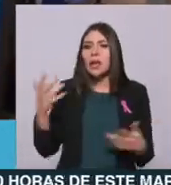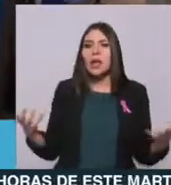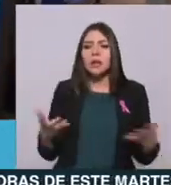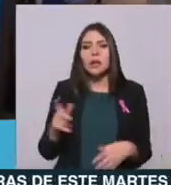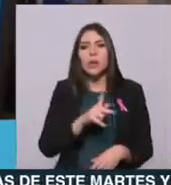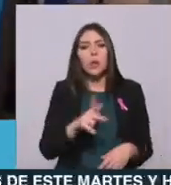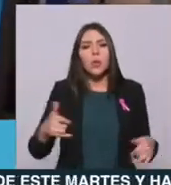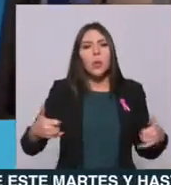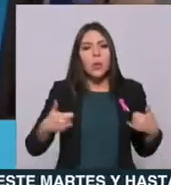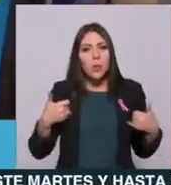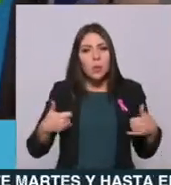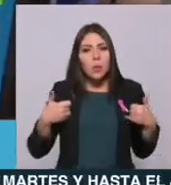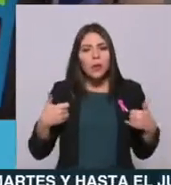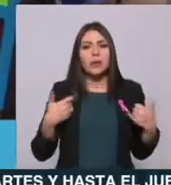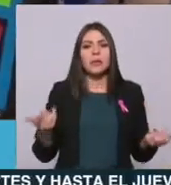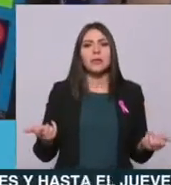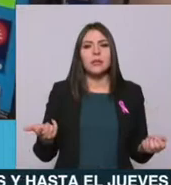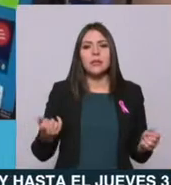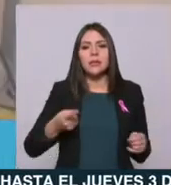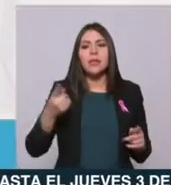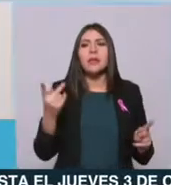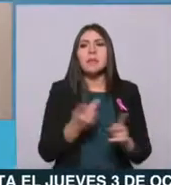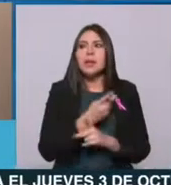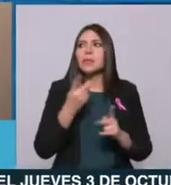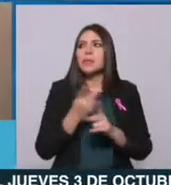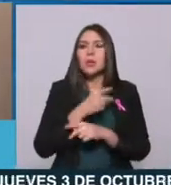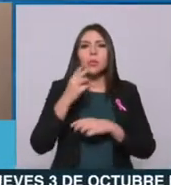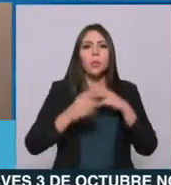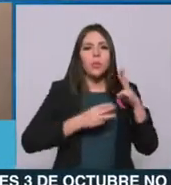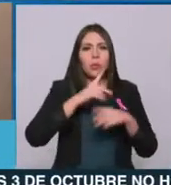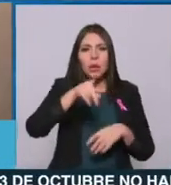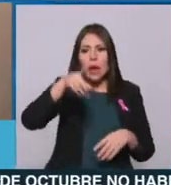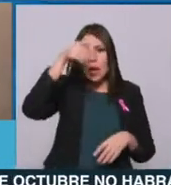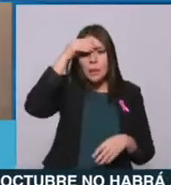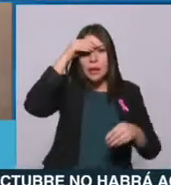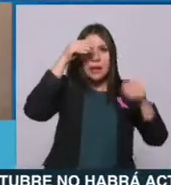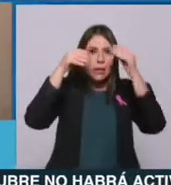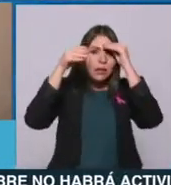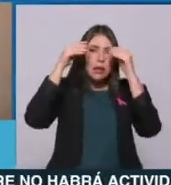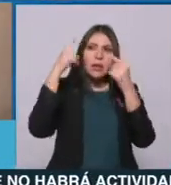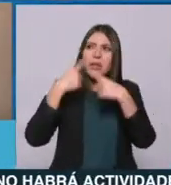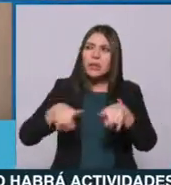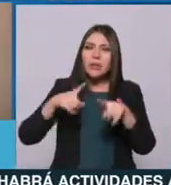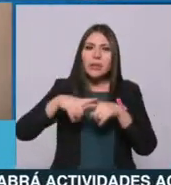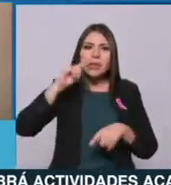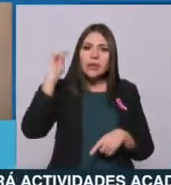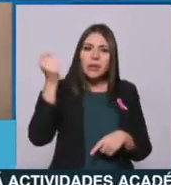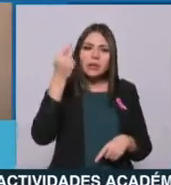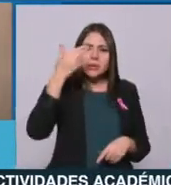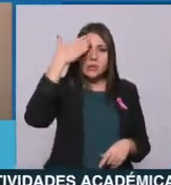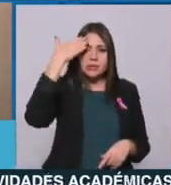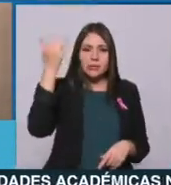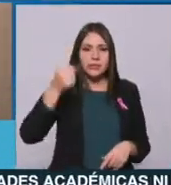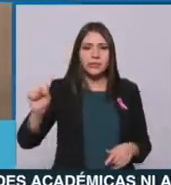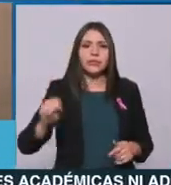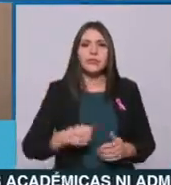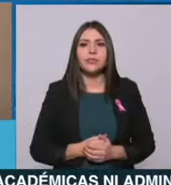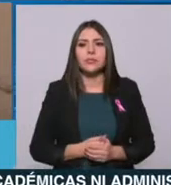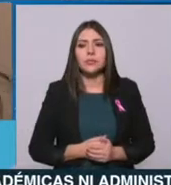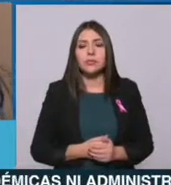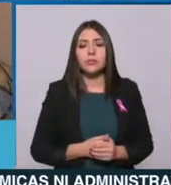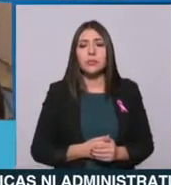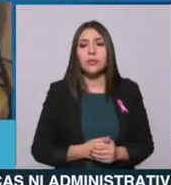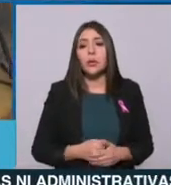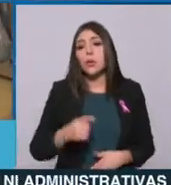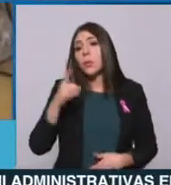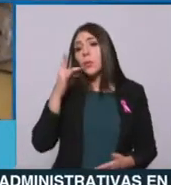jóvenes, aprender de lo que está sucediendo en el mundo, saber, meterse a todo lo que se puede en tecnología. No solamente es